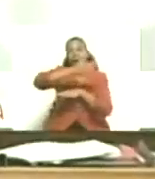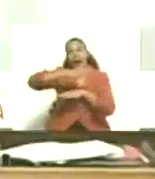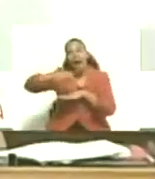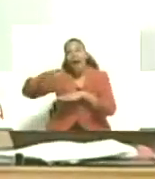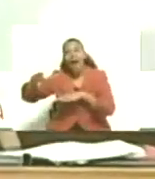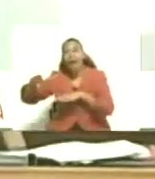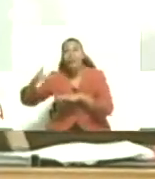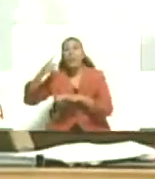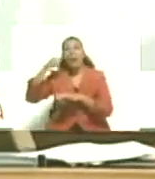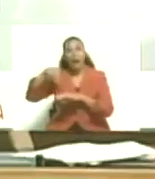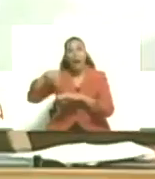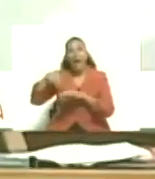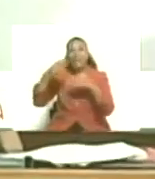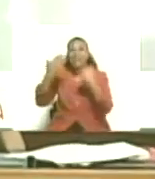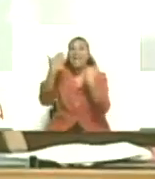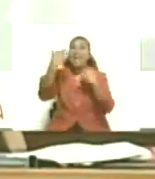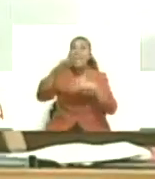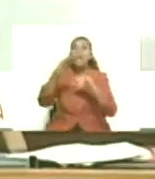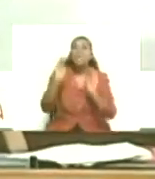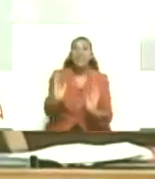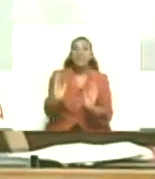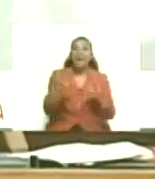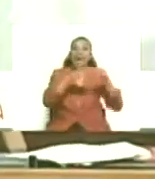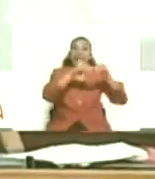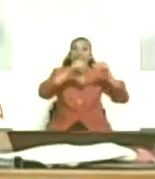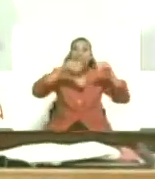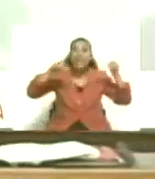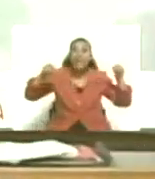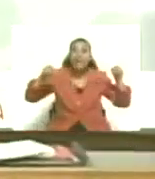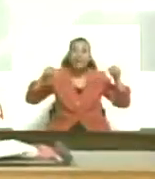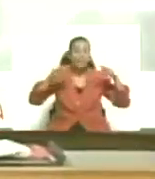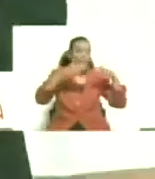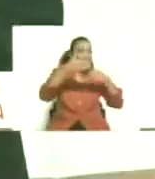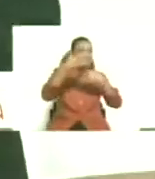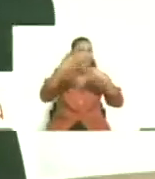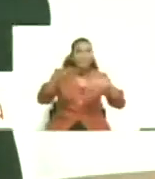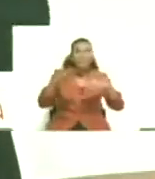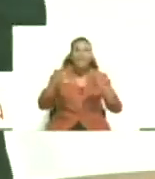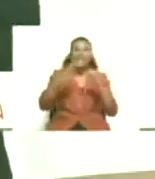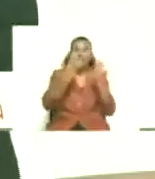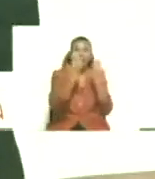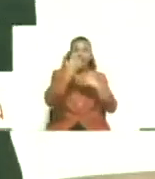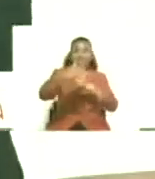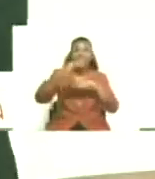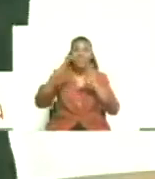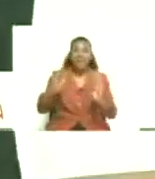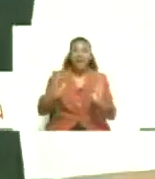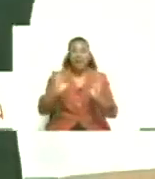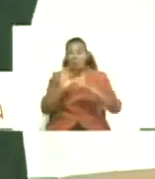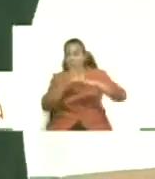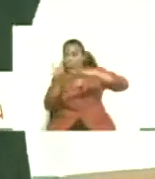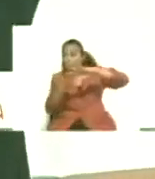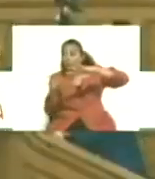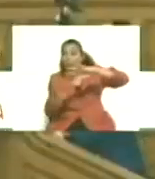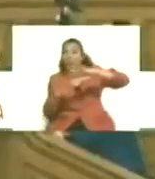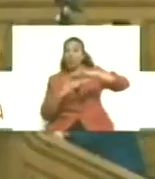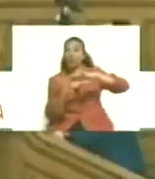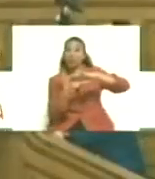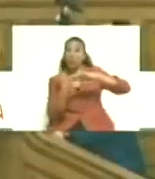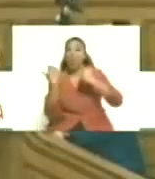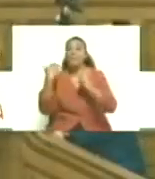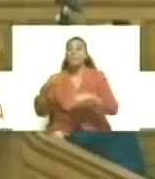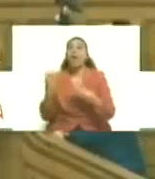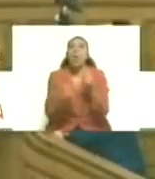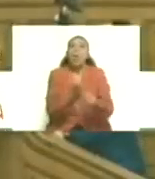primero tiene que delimitarse el territorio terrestre. Y ese territorio solamente puede ser